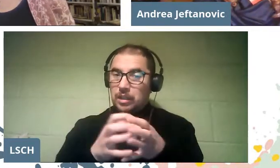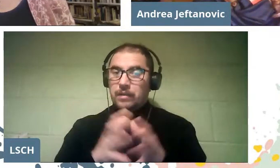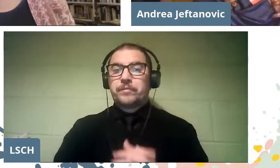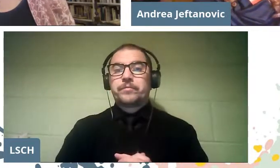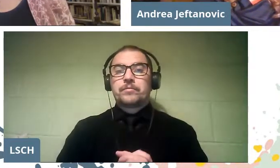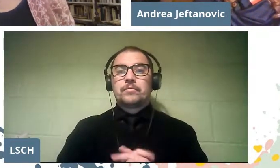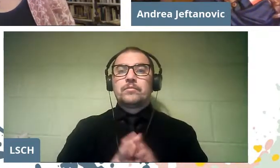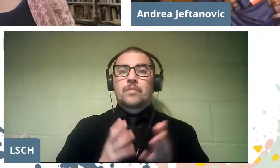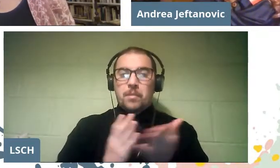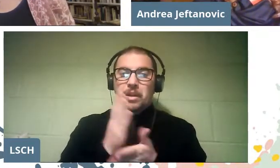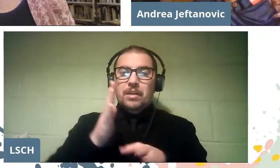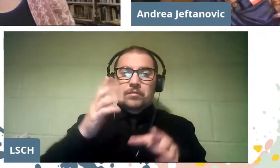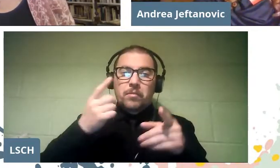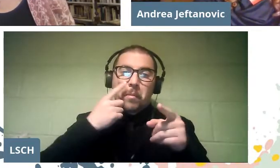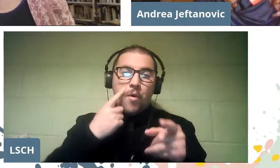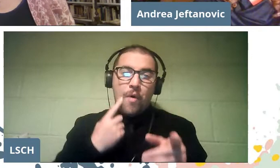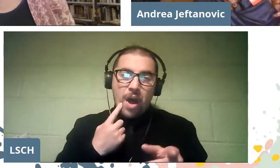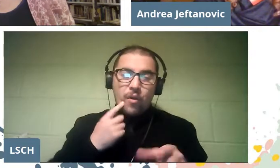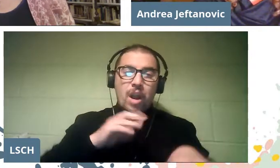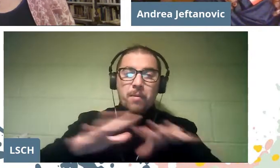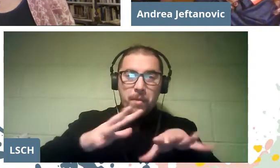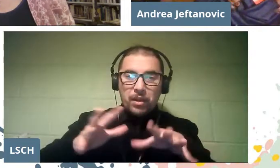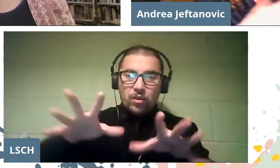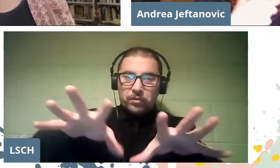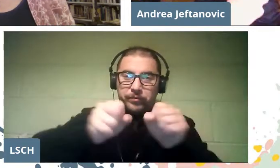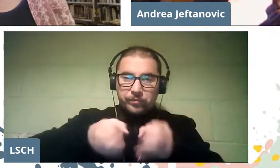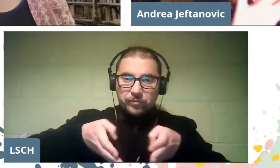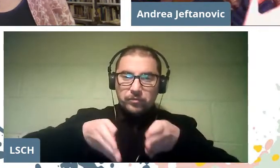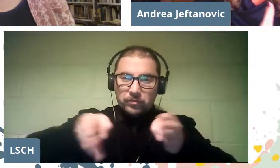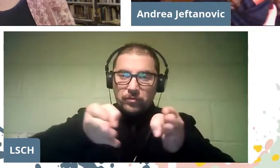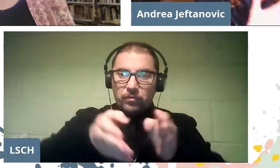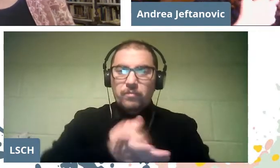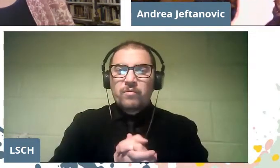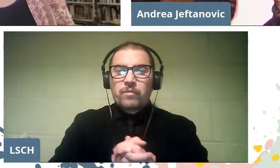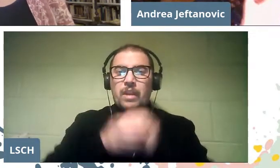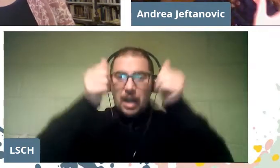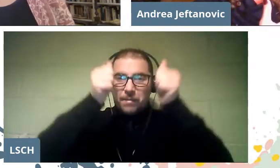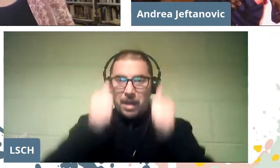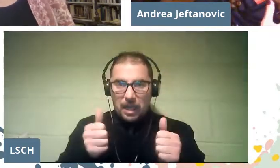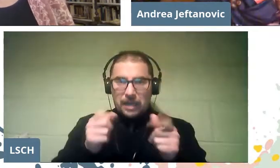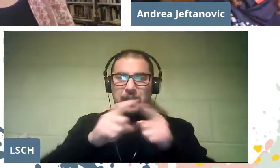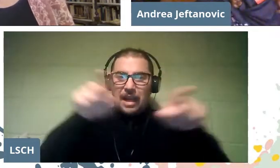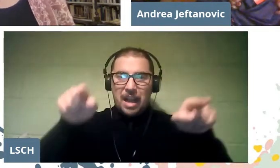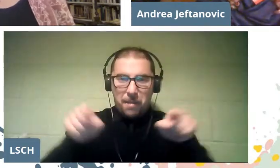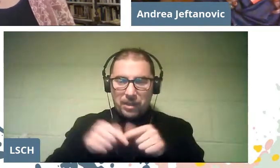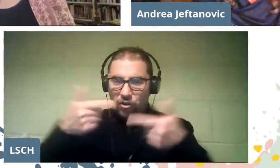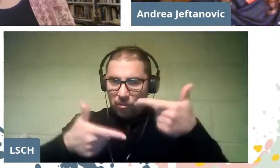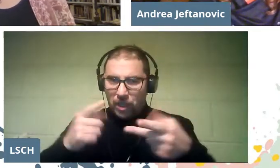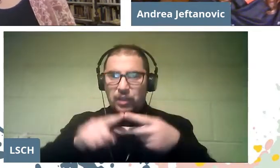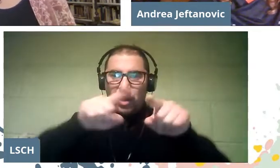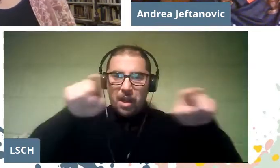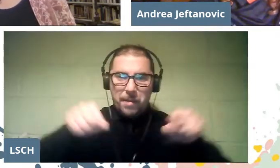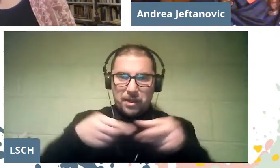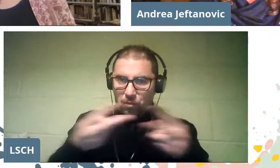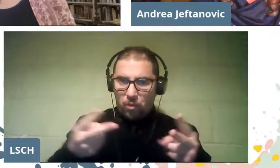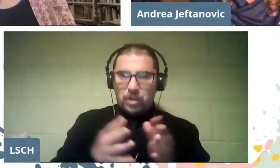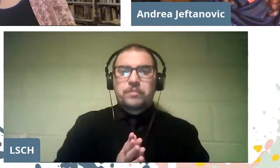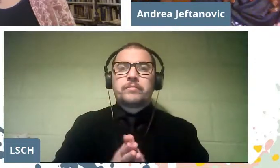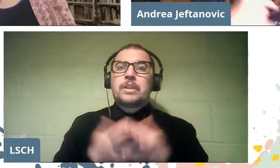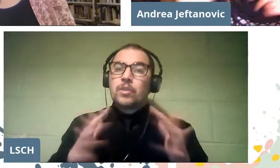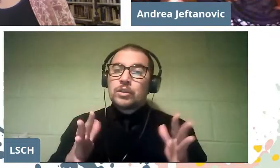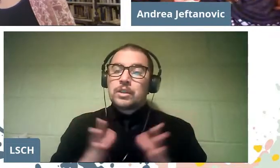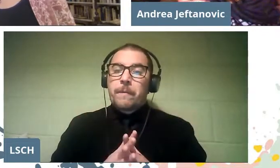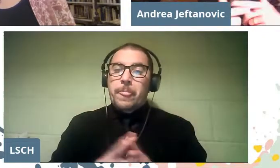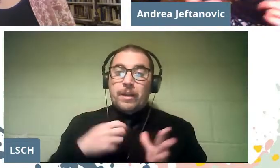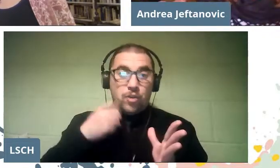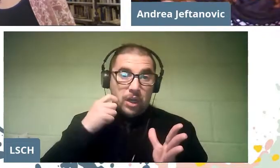ensayado en el movimiento que se ha tomado las calles, las pancartas, el espacio político, el espacio público. Así que creo